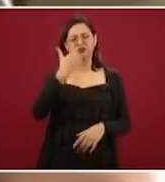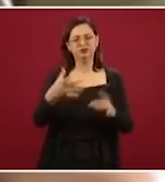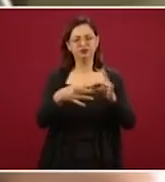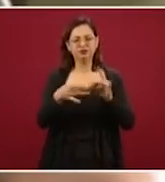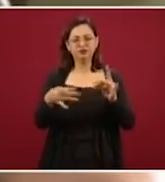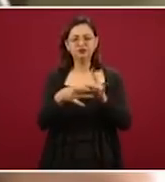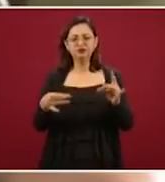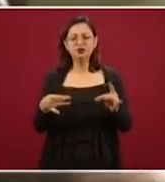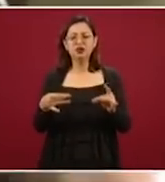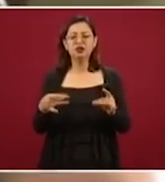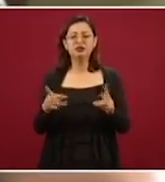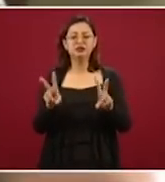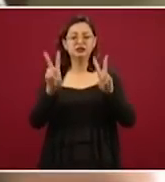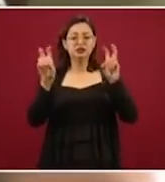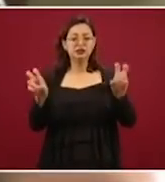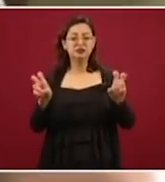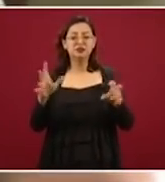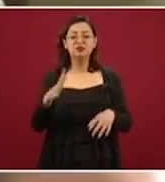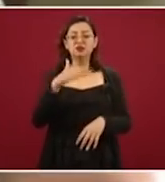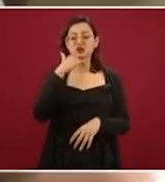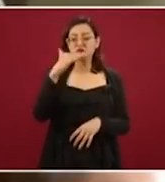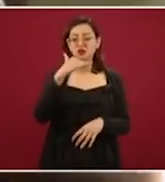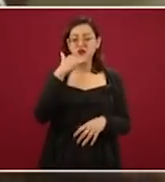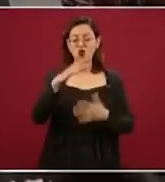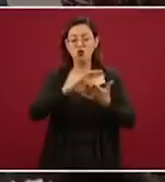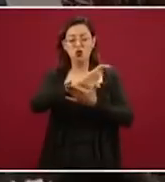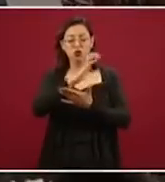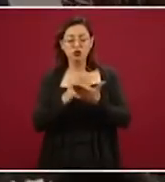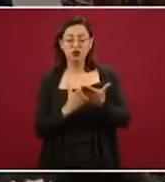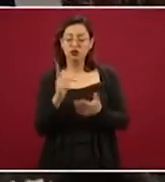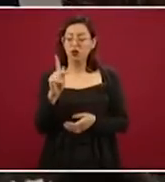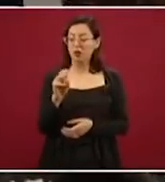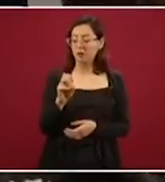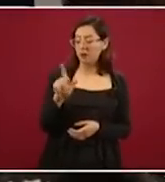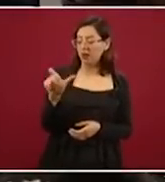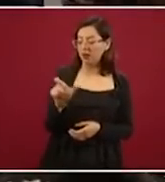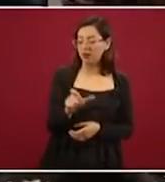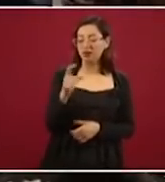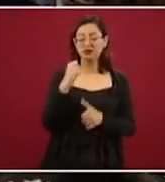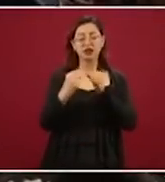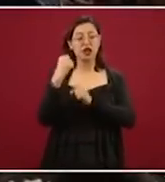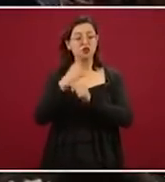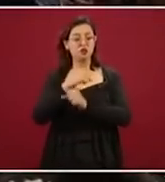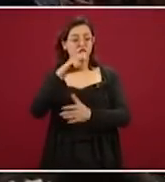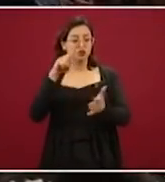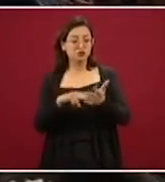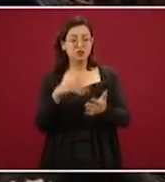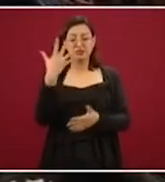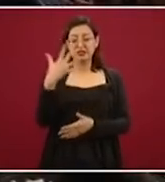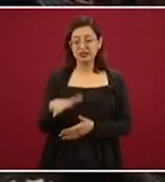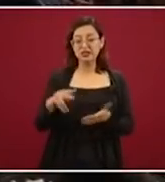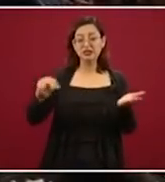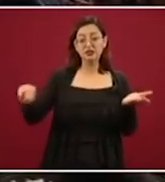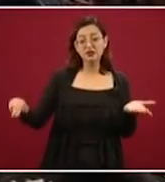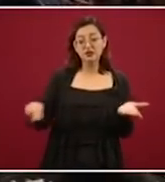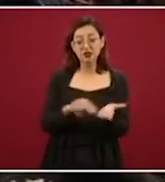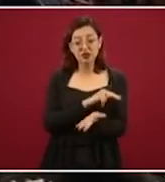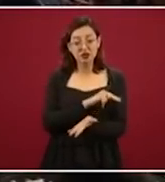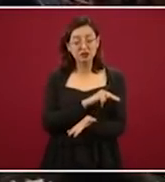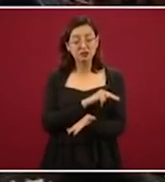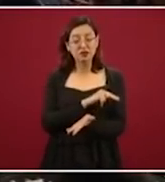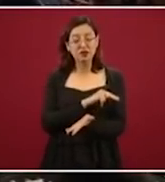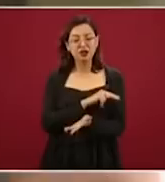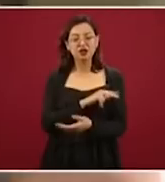hizo con el contrato de Pemex, que se firmó en 2010, donde a